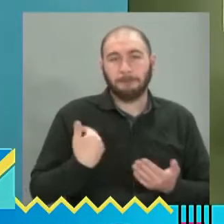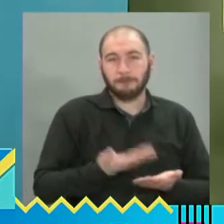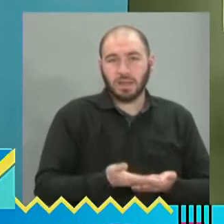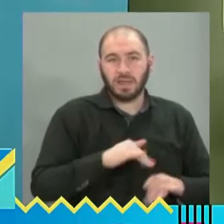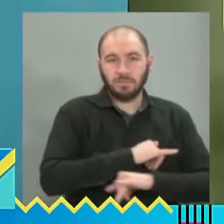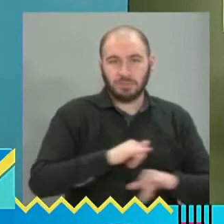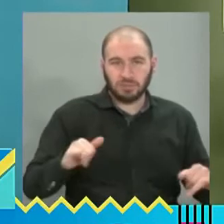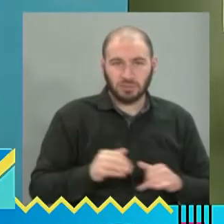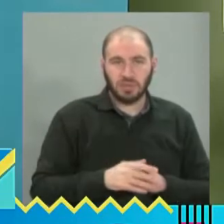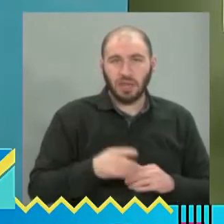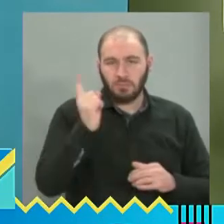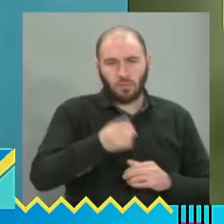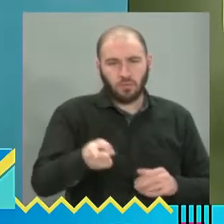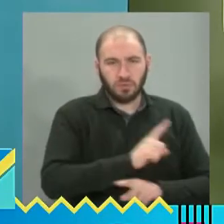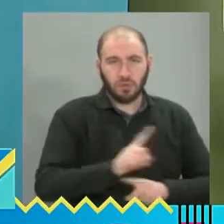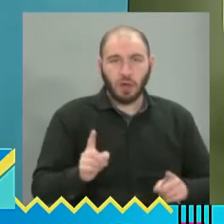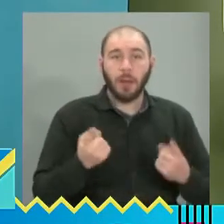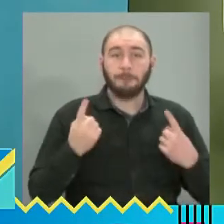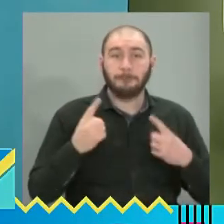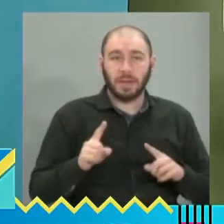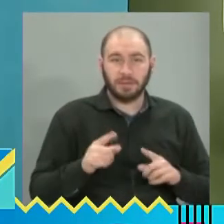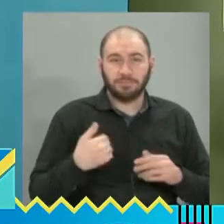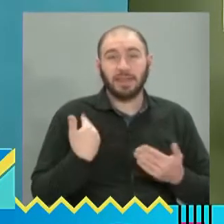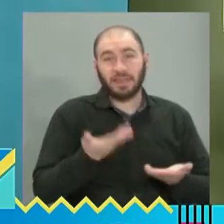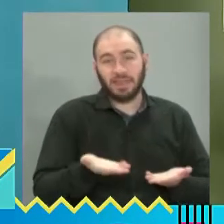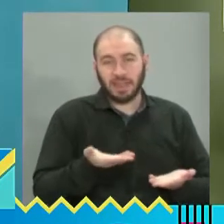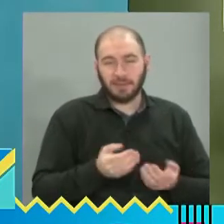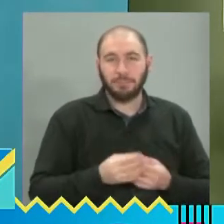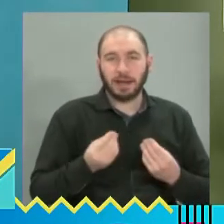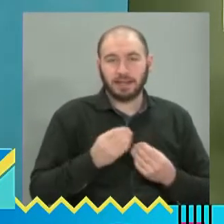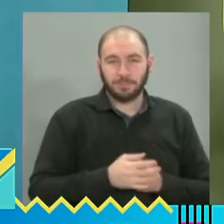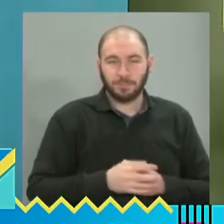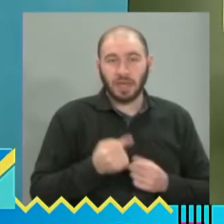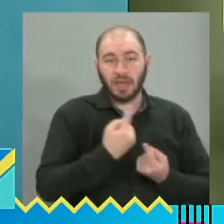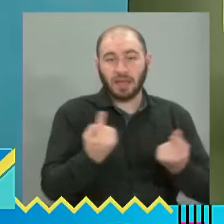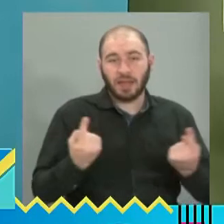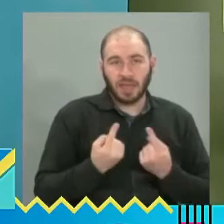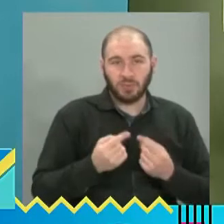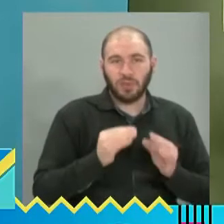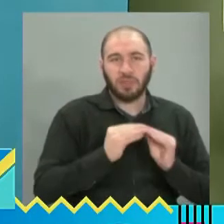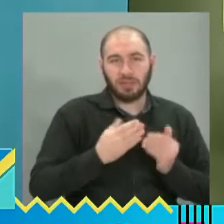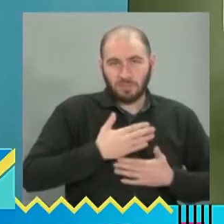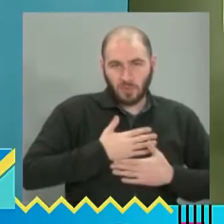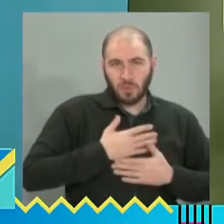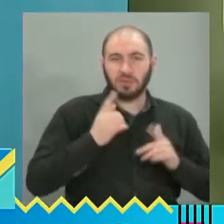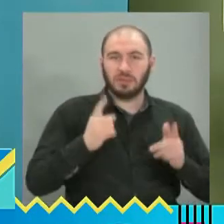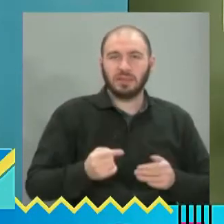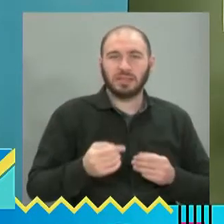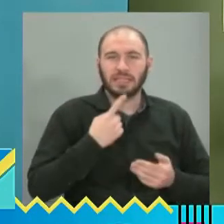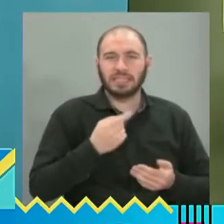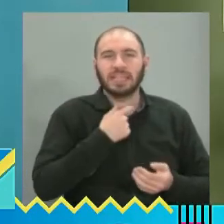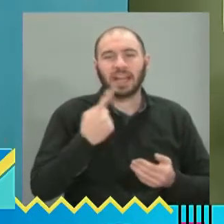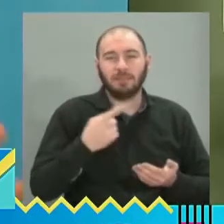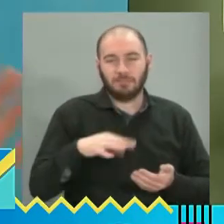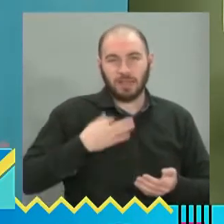una información sin juzgar a nadie, pero bueno, proporcionar esto para que cada uno se pueda debatir a sí mismo también qué es lo que quiere para